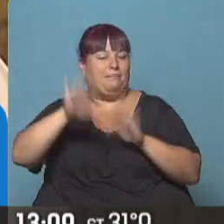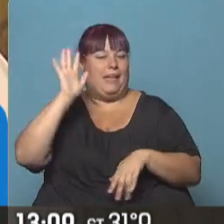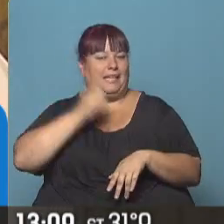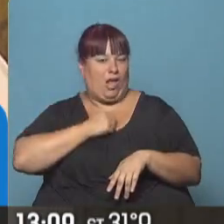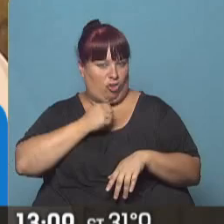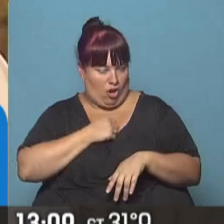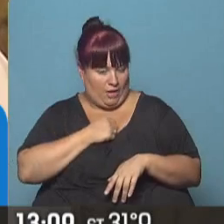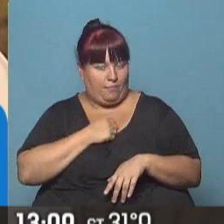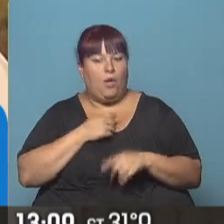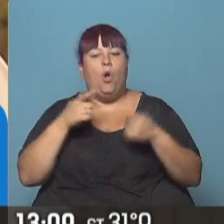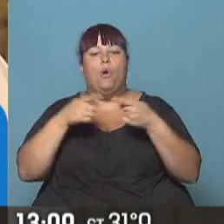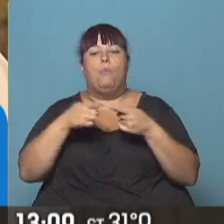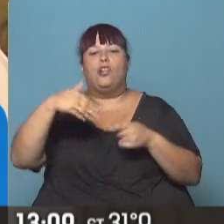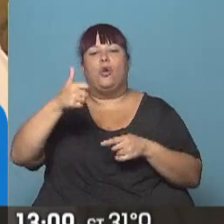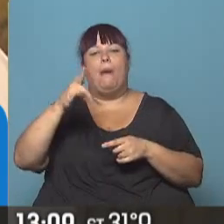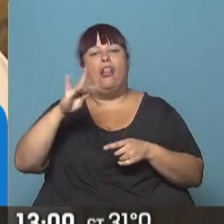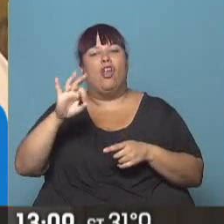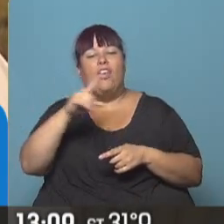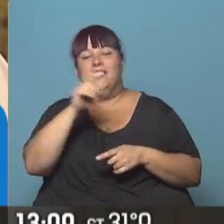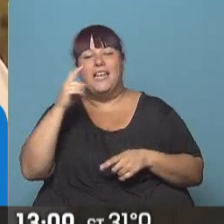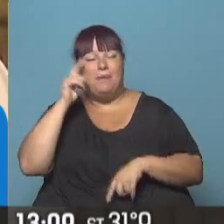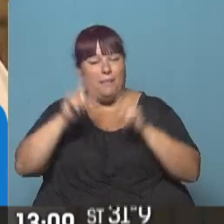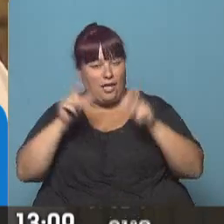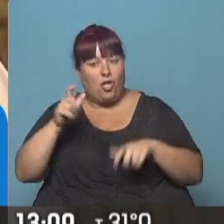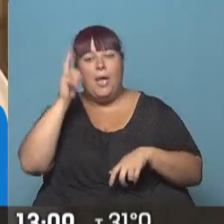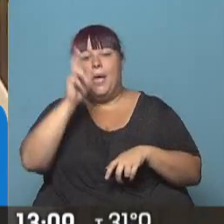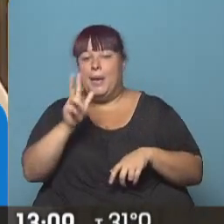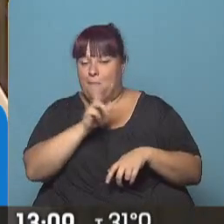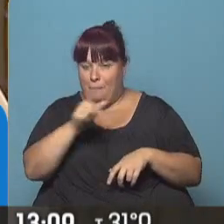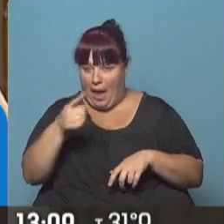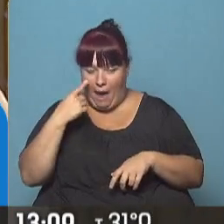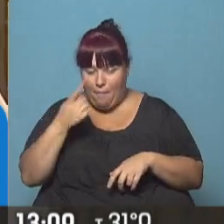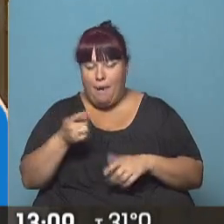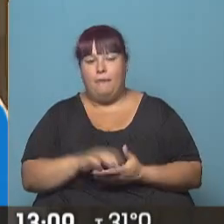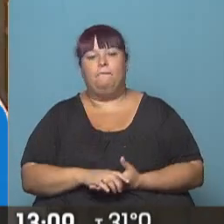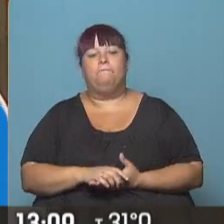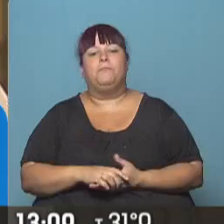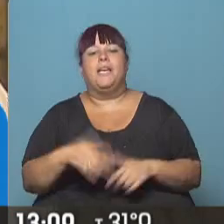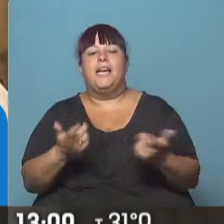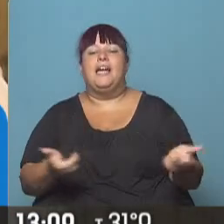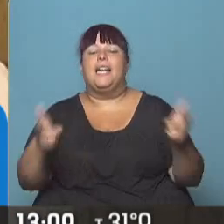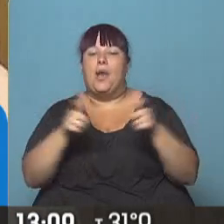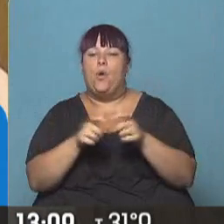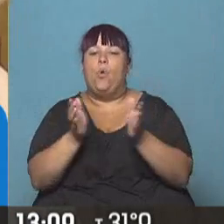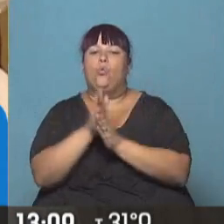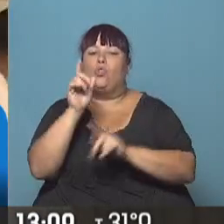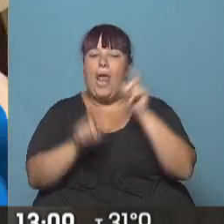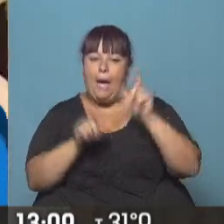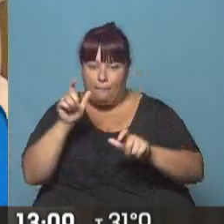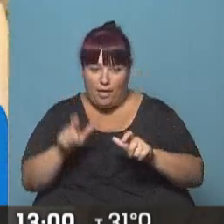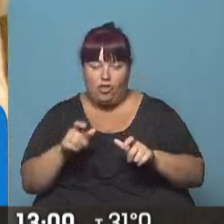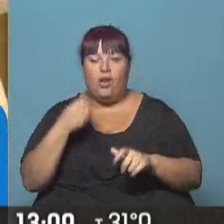católica. En Puerto Maldonado, con casi 100.000 habitantes, el pontífice, como vemos allí, se reúne con los habitantes y con